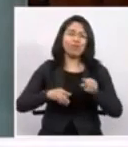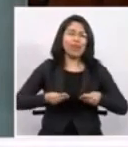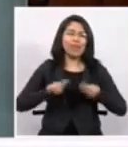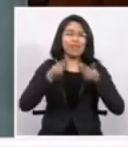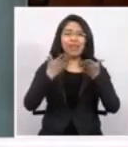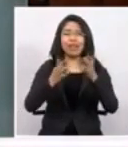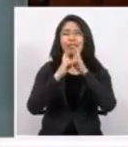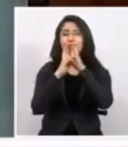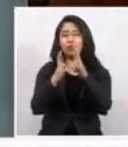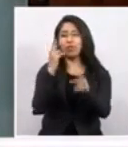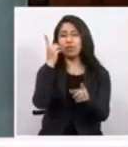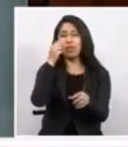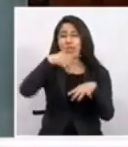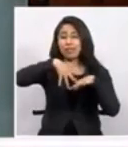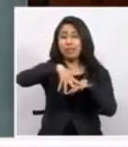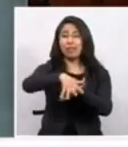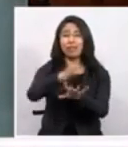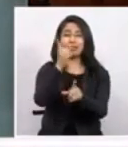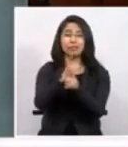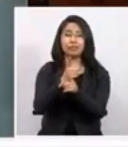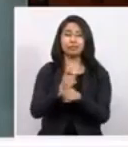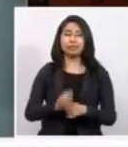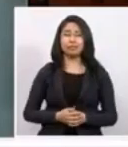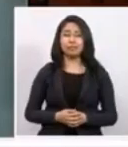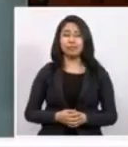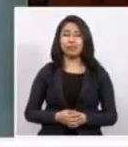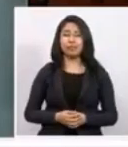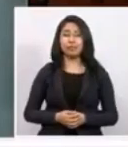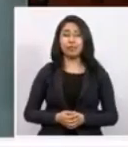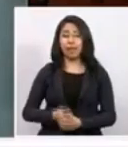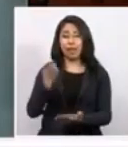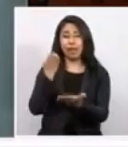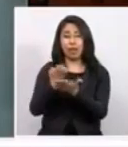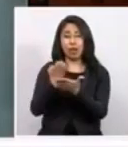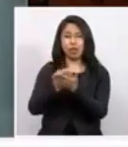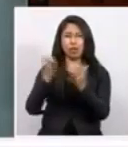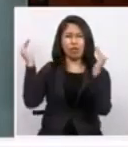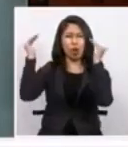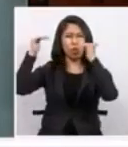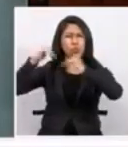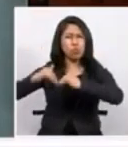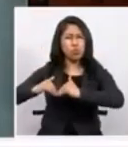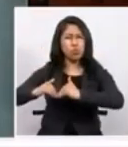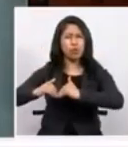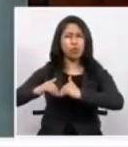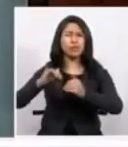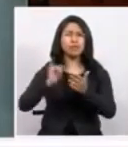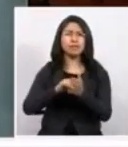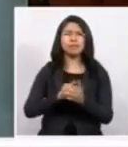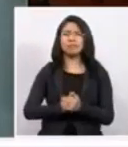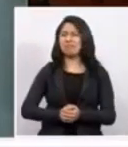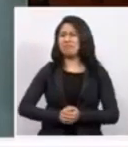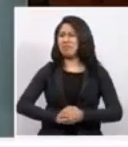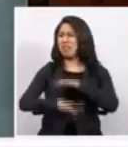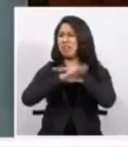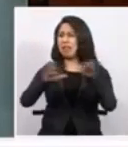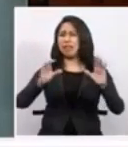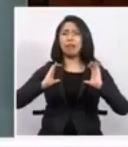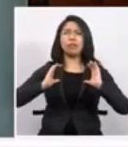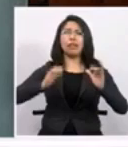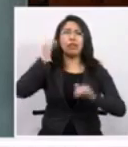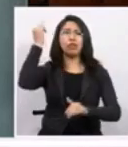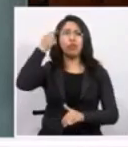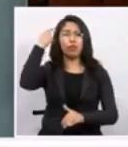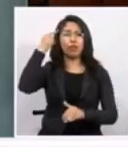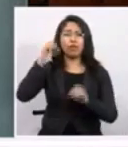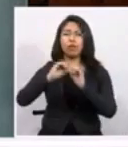ninguna respuesta integral adecuada. La crisis económica, derivada de la incapacidad del gobierno para generar estabilidad